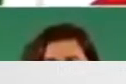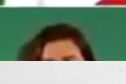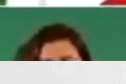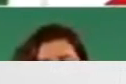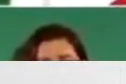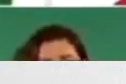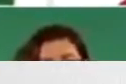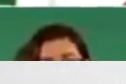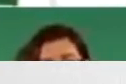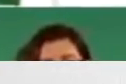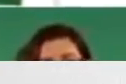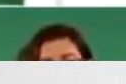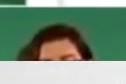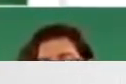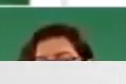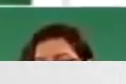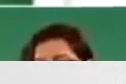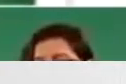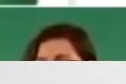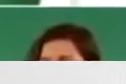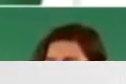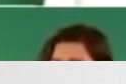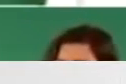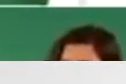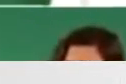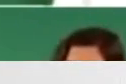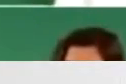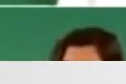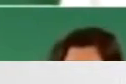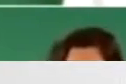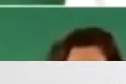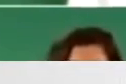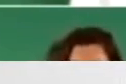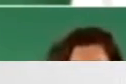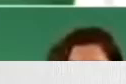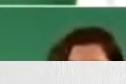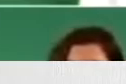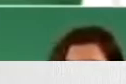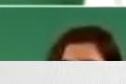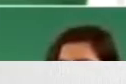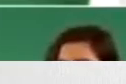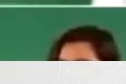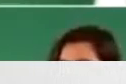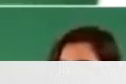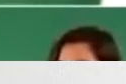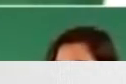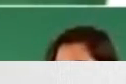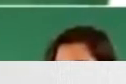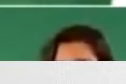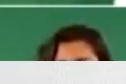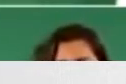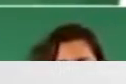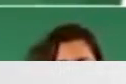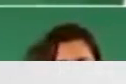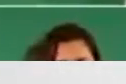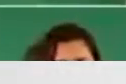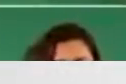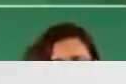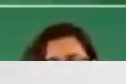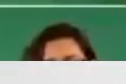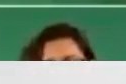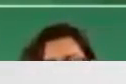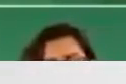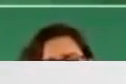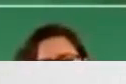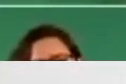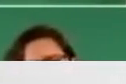a tener una conversación con los integrantes de Banco de México. Van a llegar a un acuerdo. Esperemos que lleguen a un buen acuerdo en